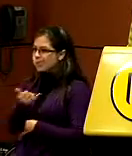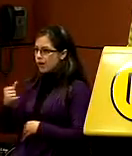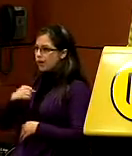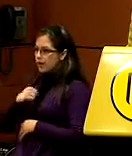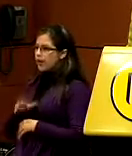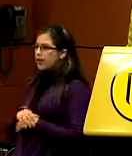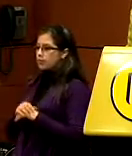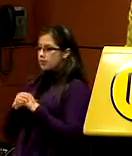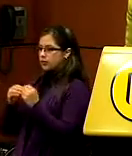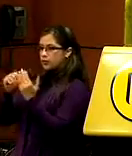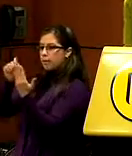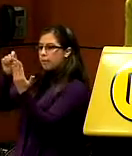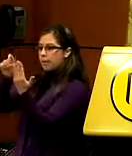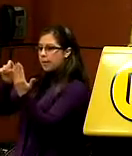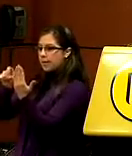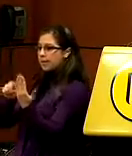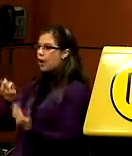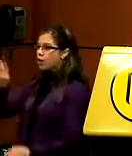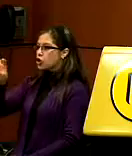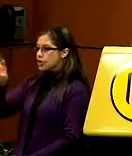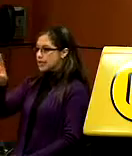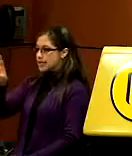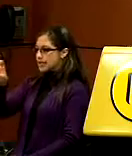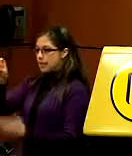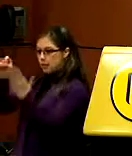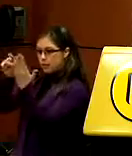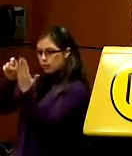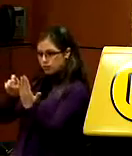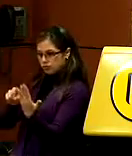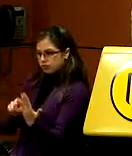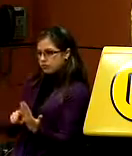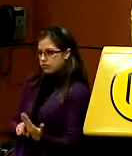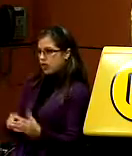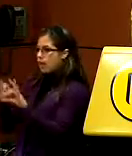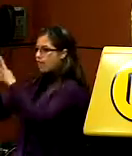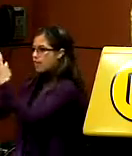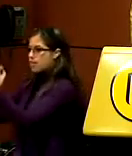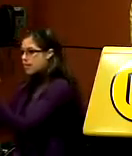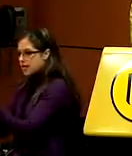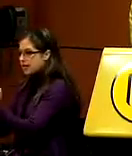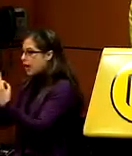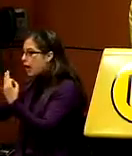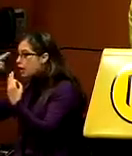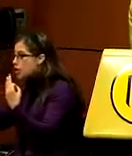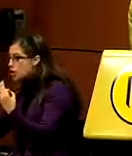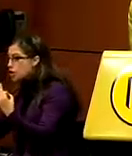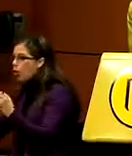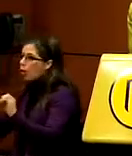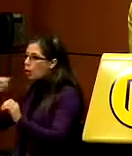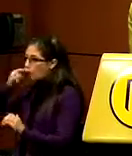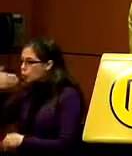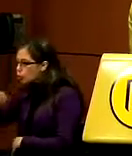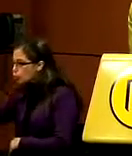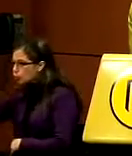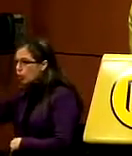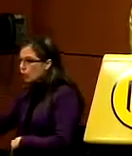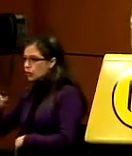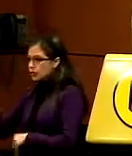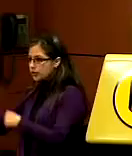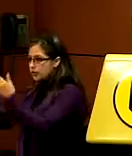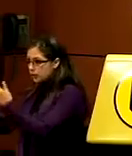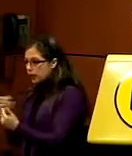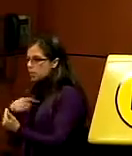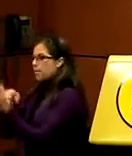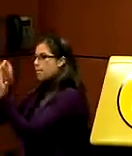preguntas para personas y las familias eh que tienen niños y personas con discapacidad